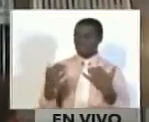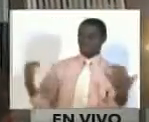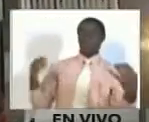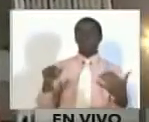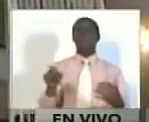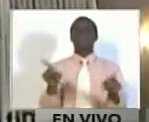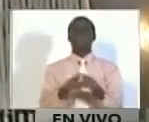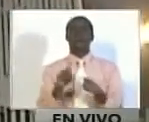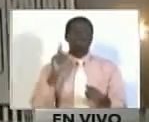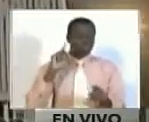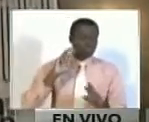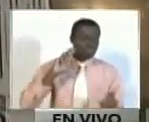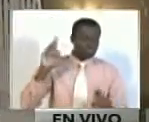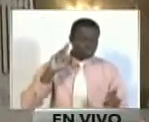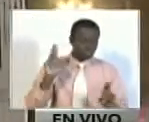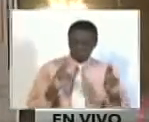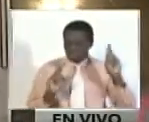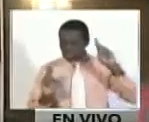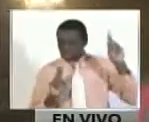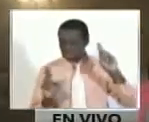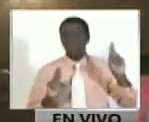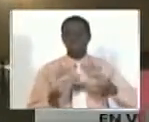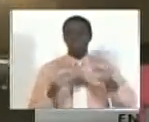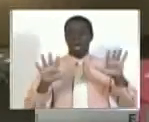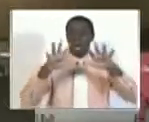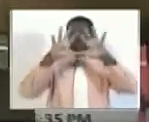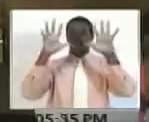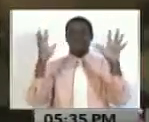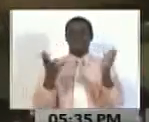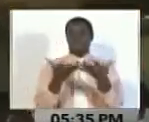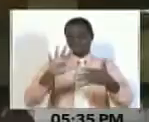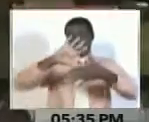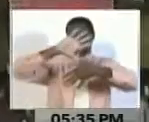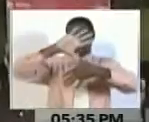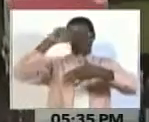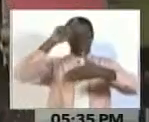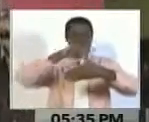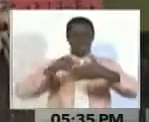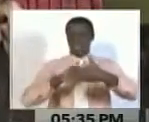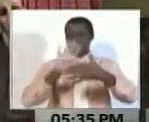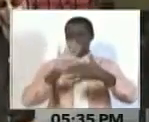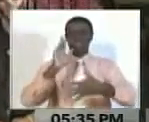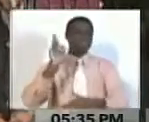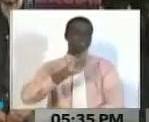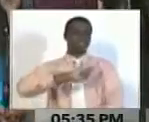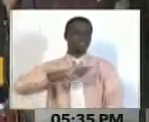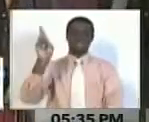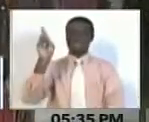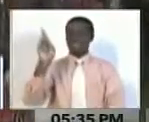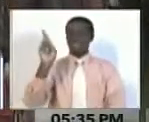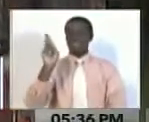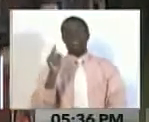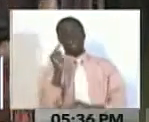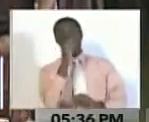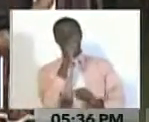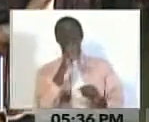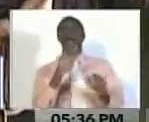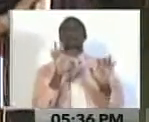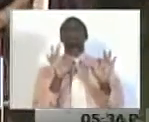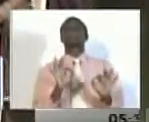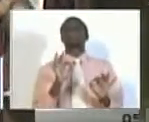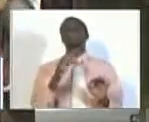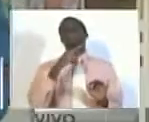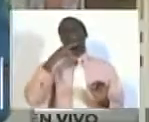más maravilloso del continente. Creo que hay uno similar en Moscú. De resto, en esta parte del mundo, solamente usted va a poder